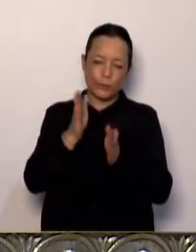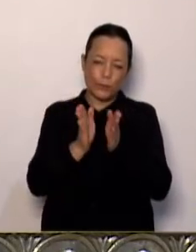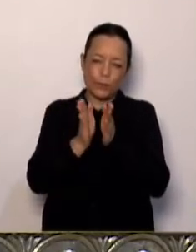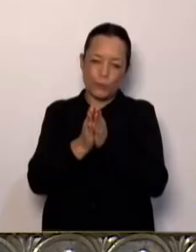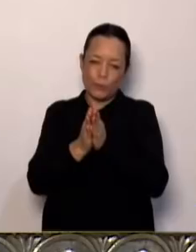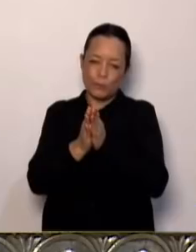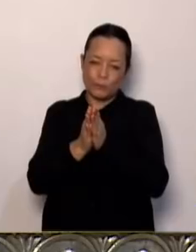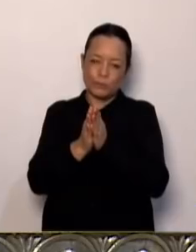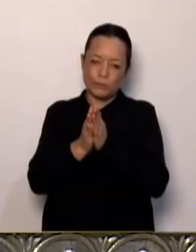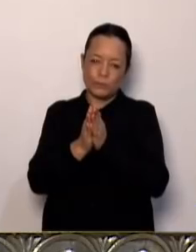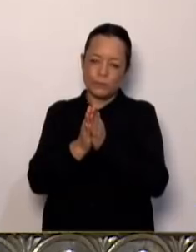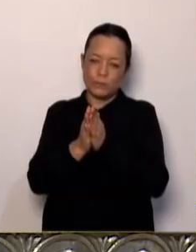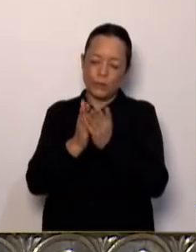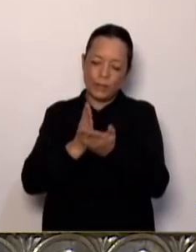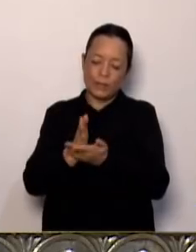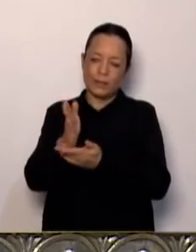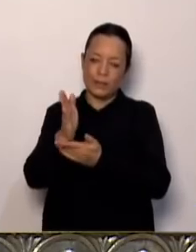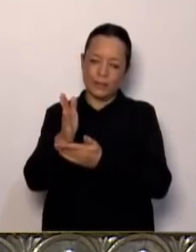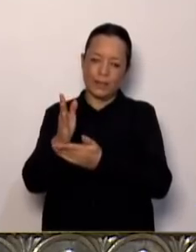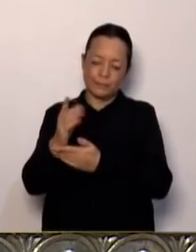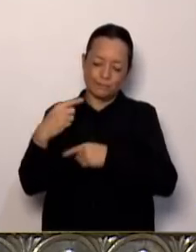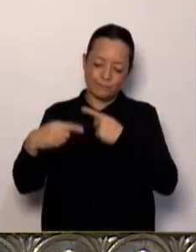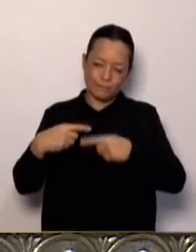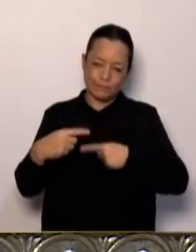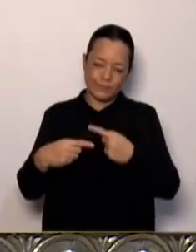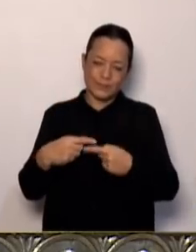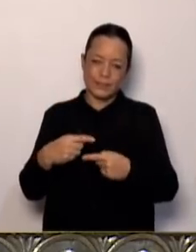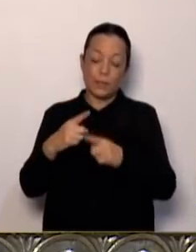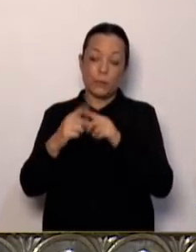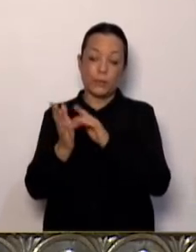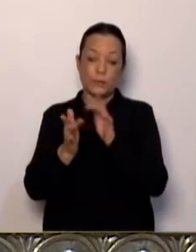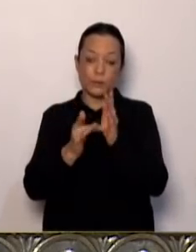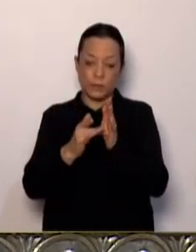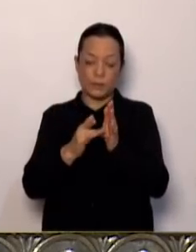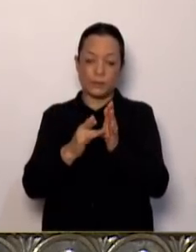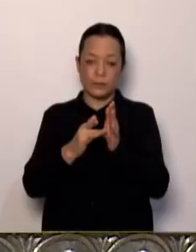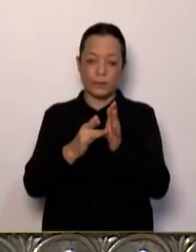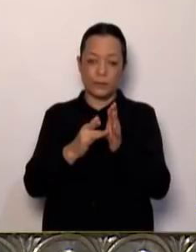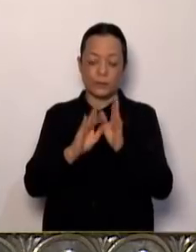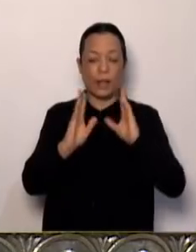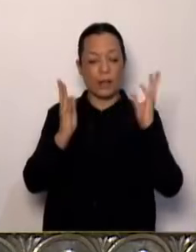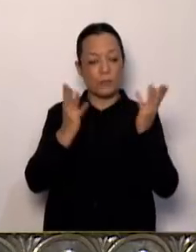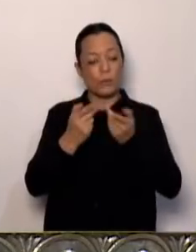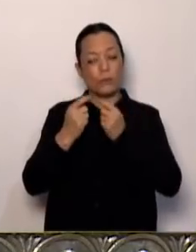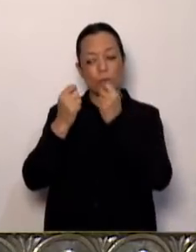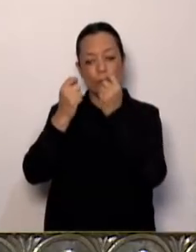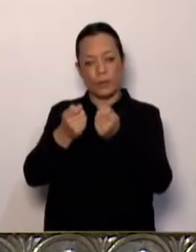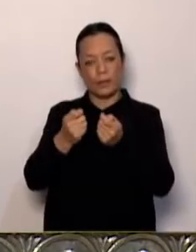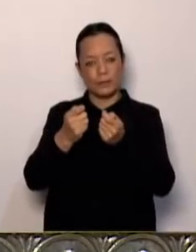plenitud eterna de tu gloria. Por Cristo, Señor nuestro, por quien concedes al mundo todos los